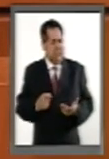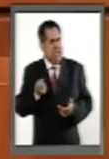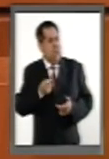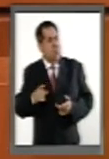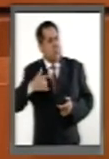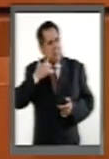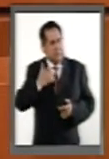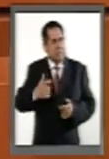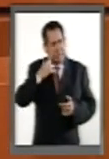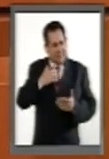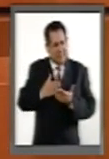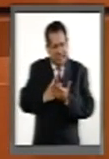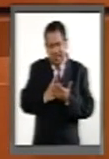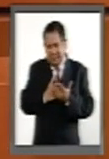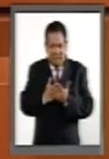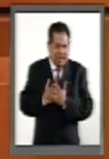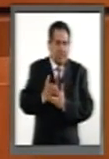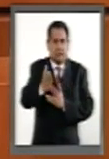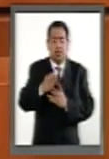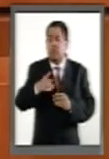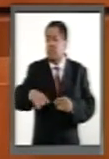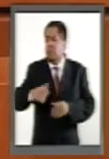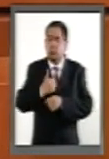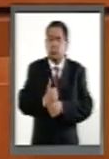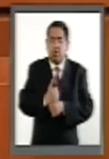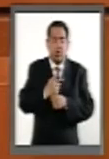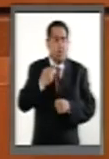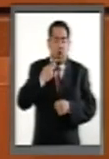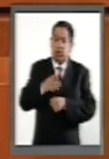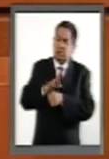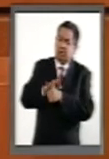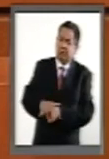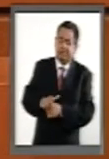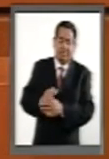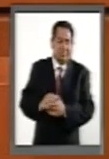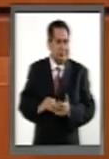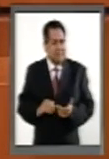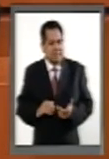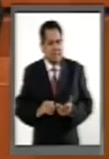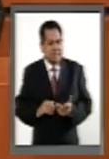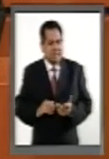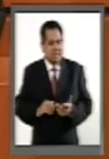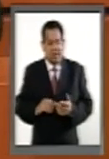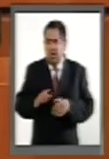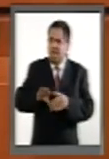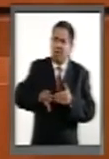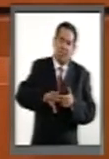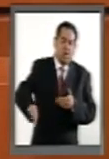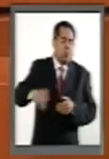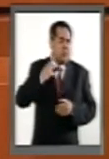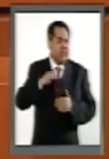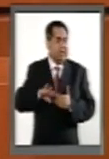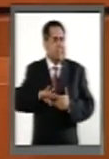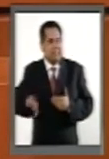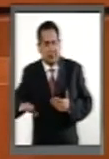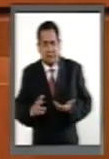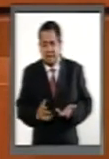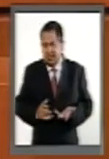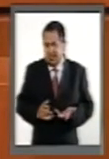estos espacios sufren violencia política, marginalidad política,